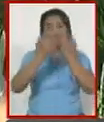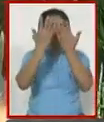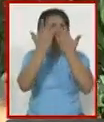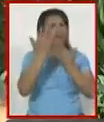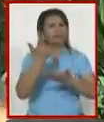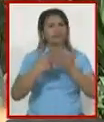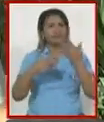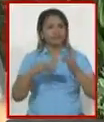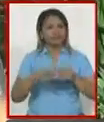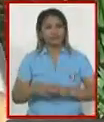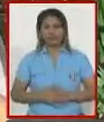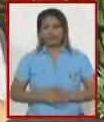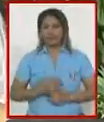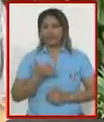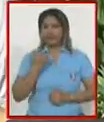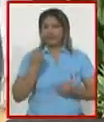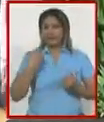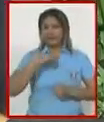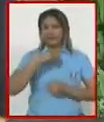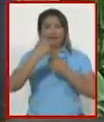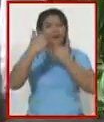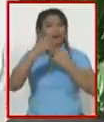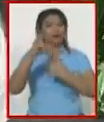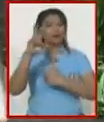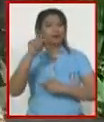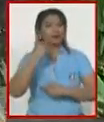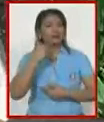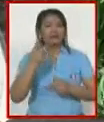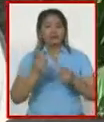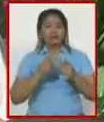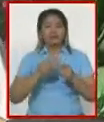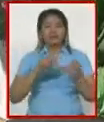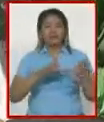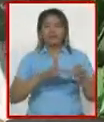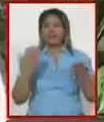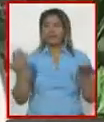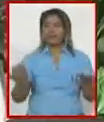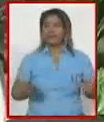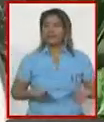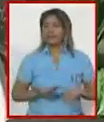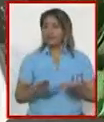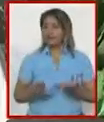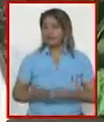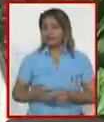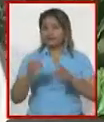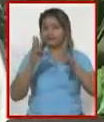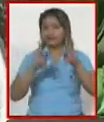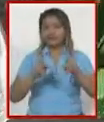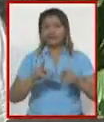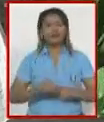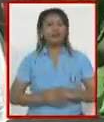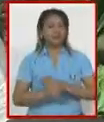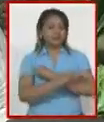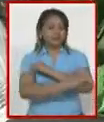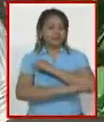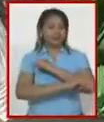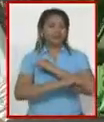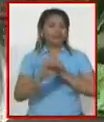los hechos que suceden en nuestra frontera, no es el primer caso donde ciudadanos extranjeros